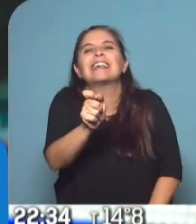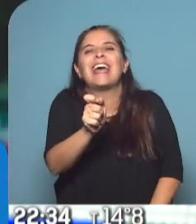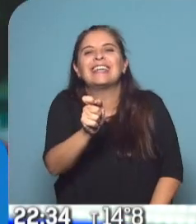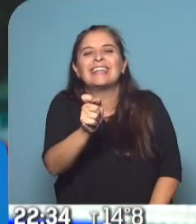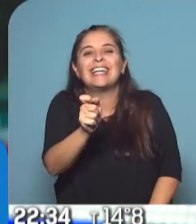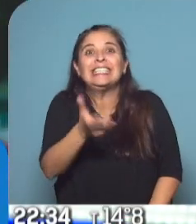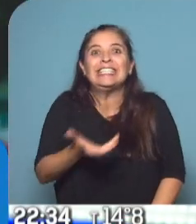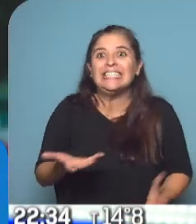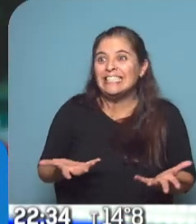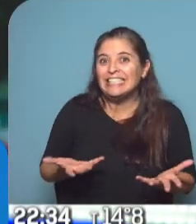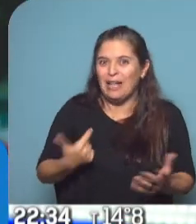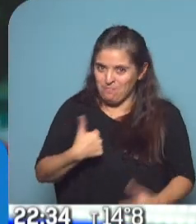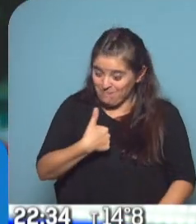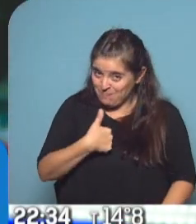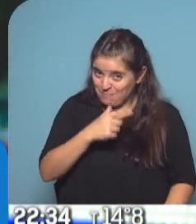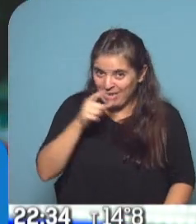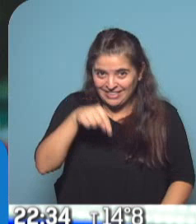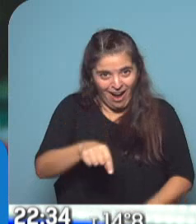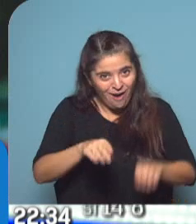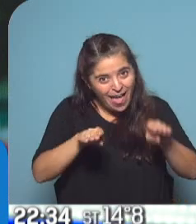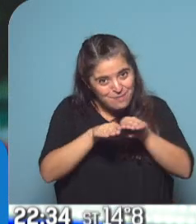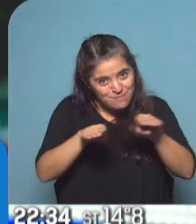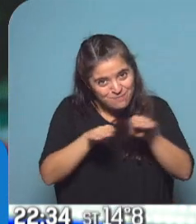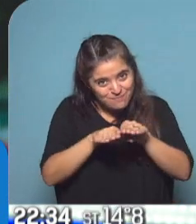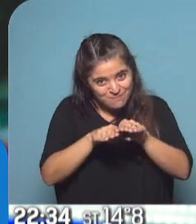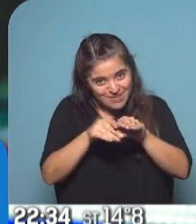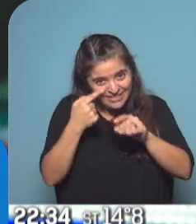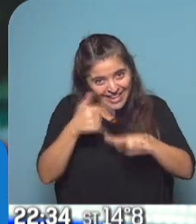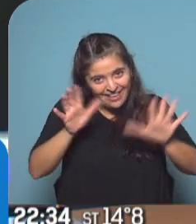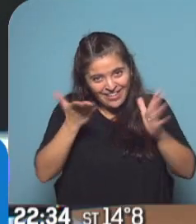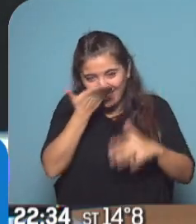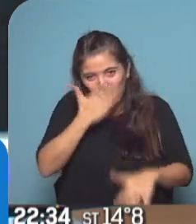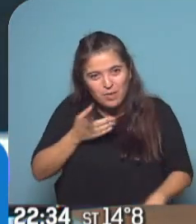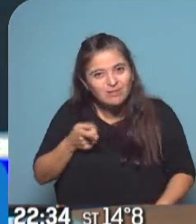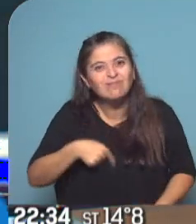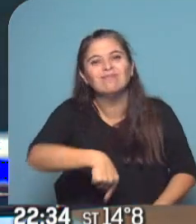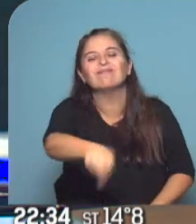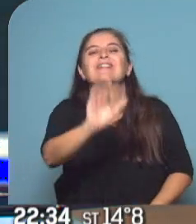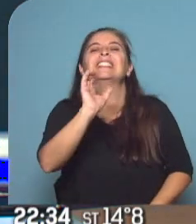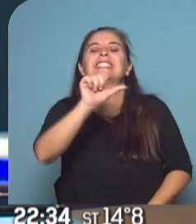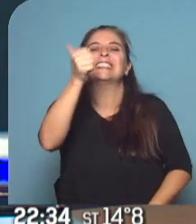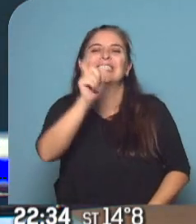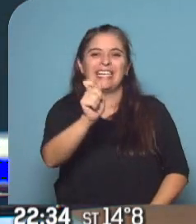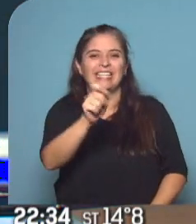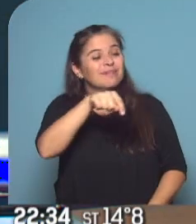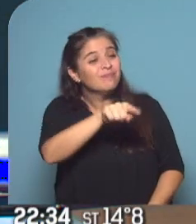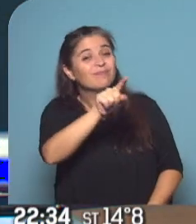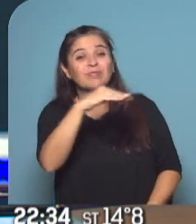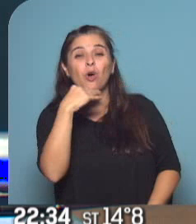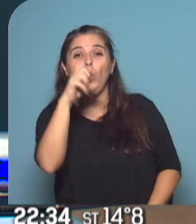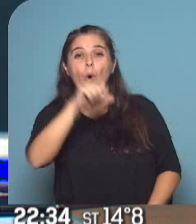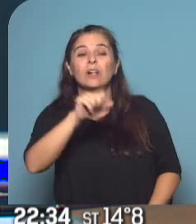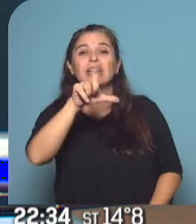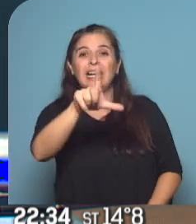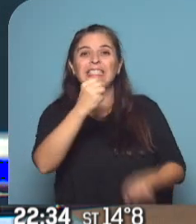y es un empate por ahora podríamos decir falta la revancha santiago google analista profesor de las universidades de